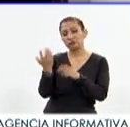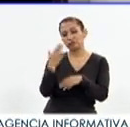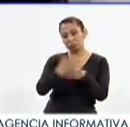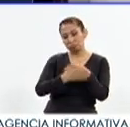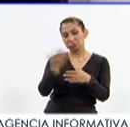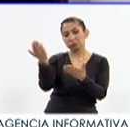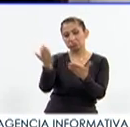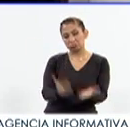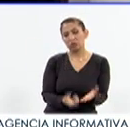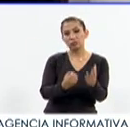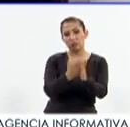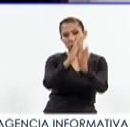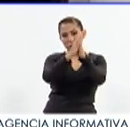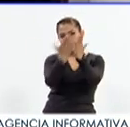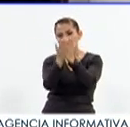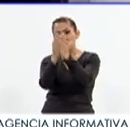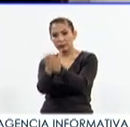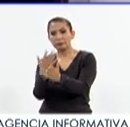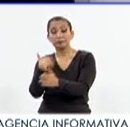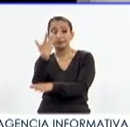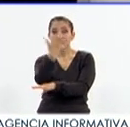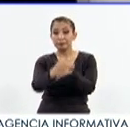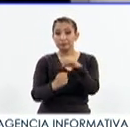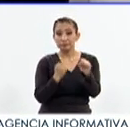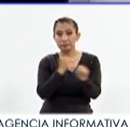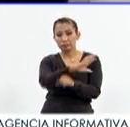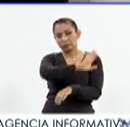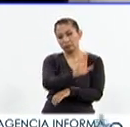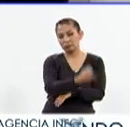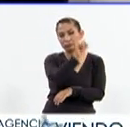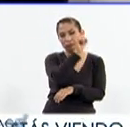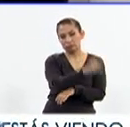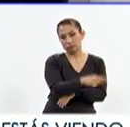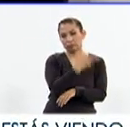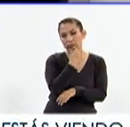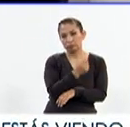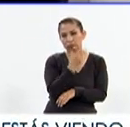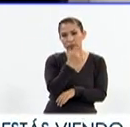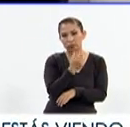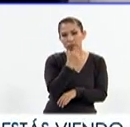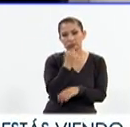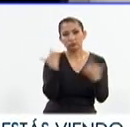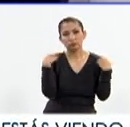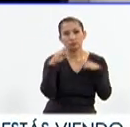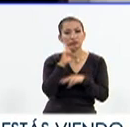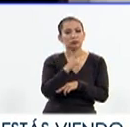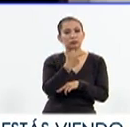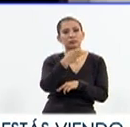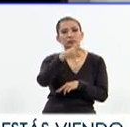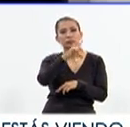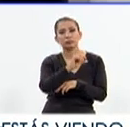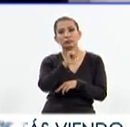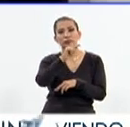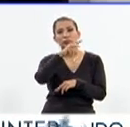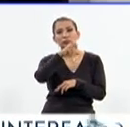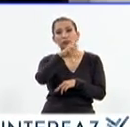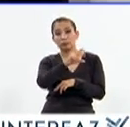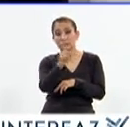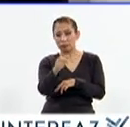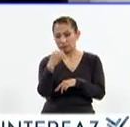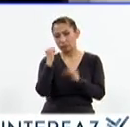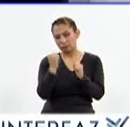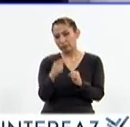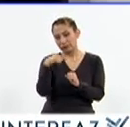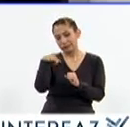novedades editoriales. Se cumplen 10 años de la muerte precisamente de la maestra Griselda Álvarez.